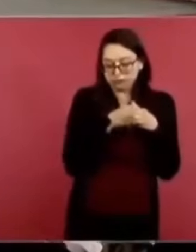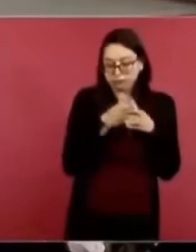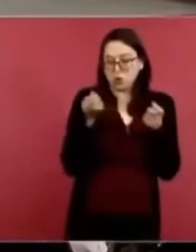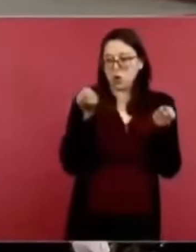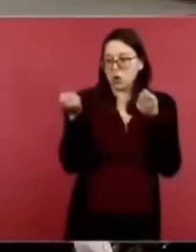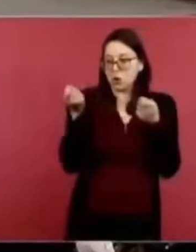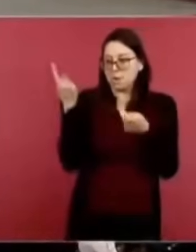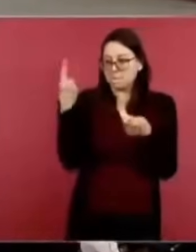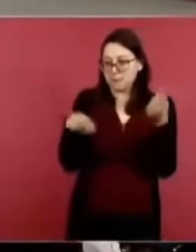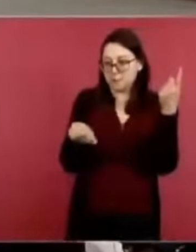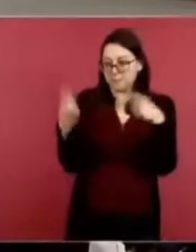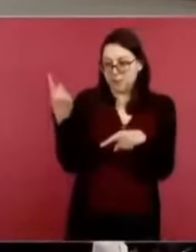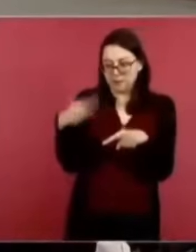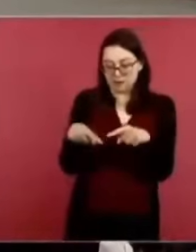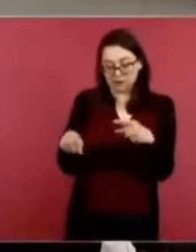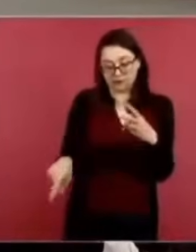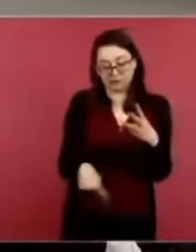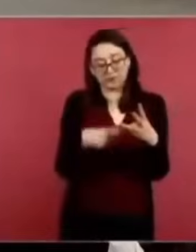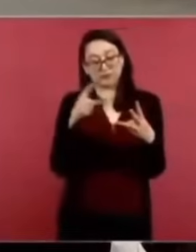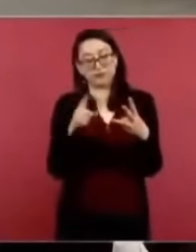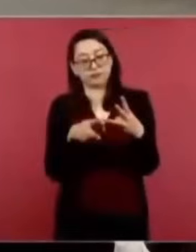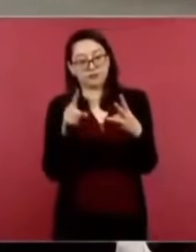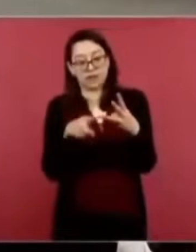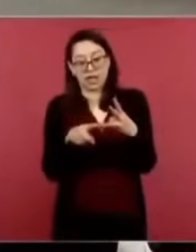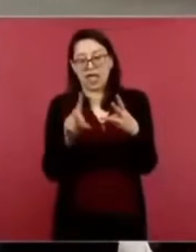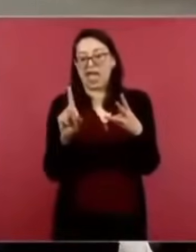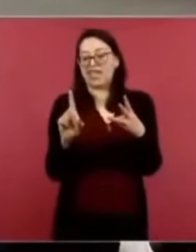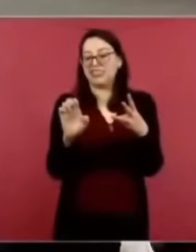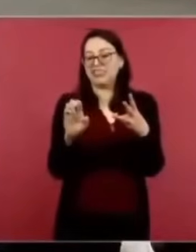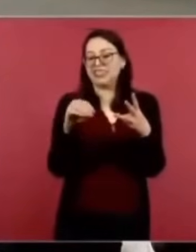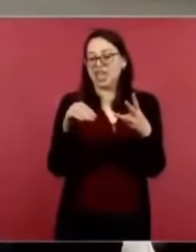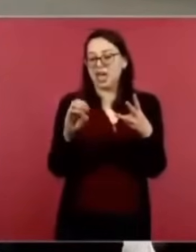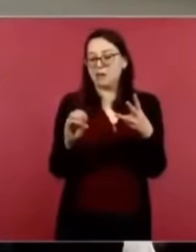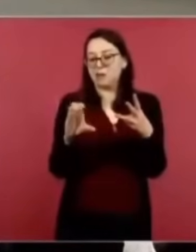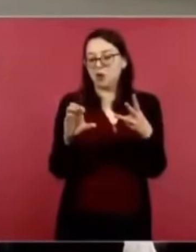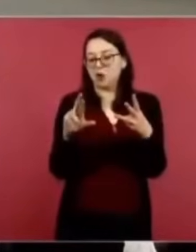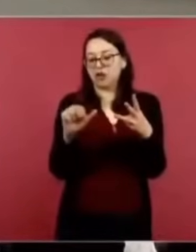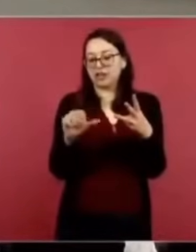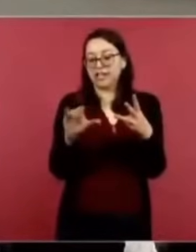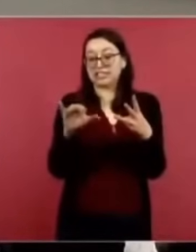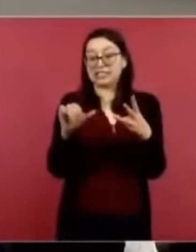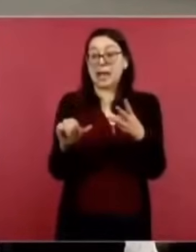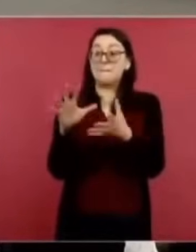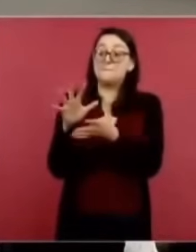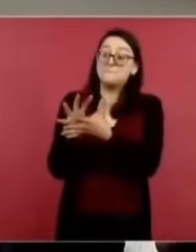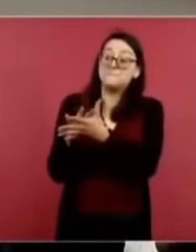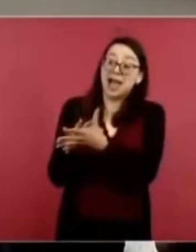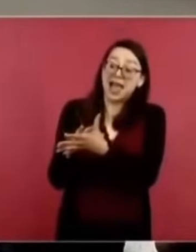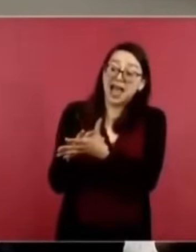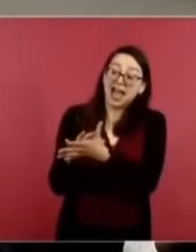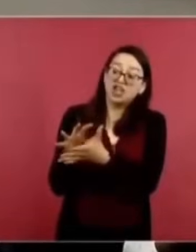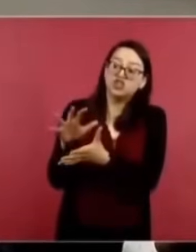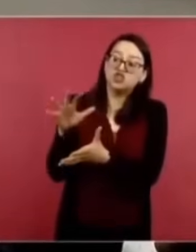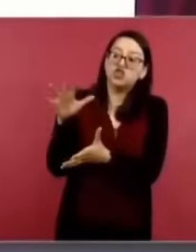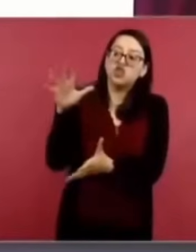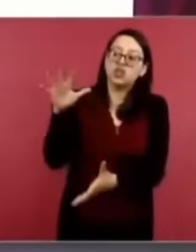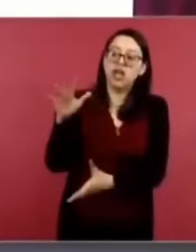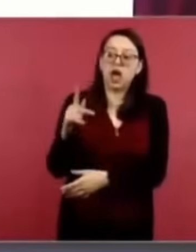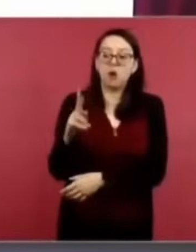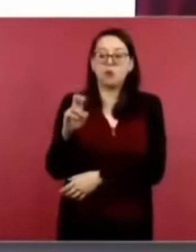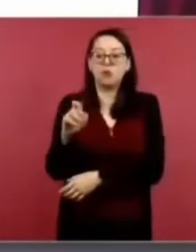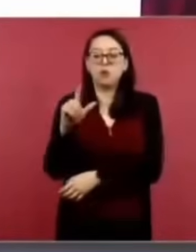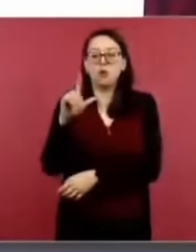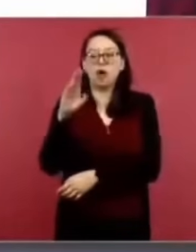Y democracia, forma de gobierno en que la multitud, el pueblo, ejerce la